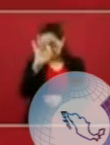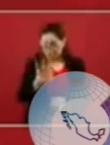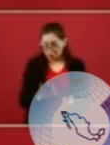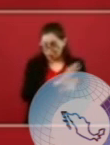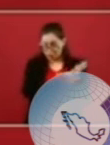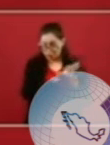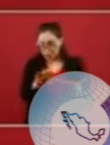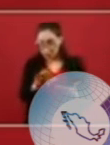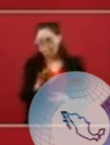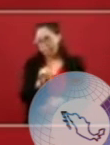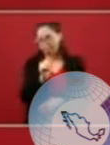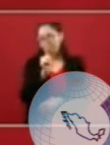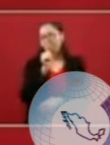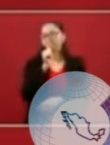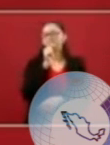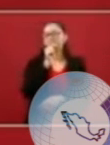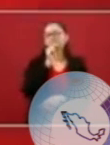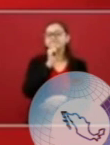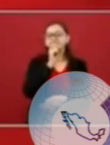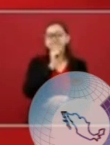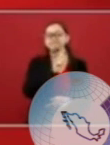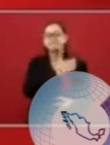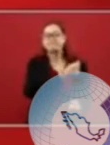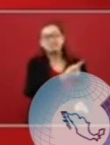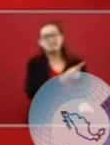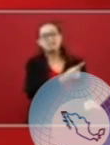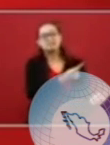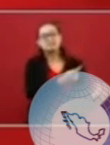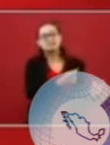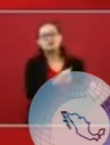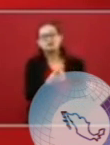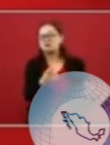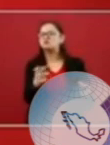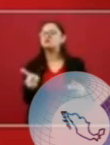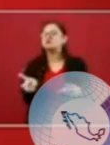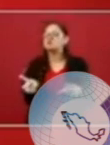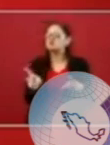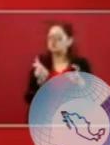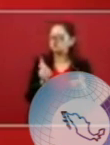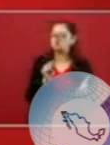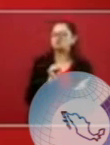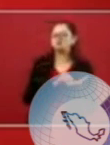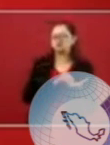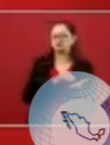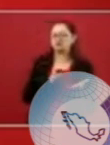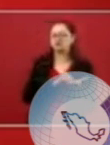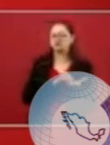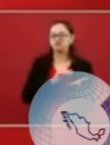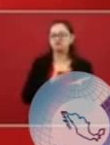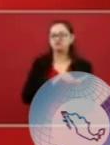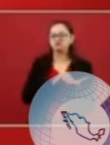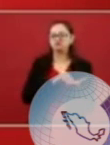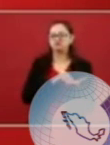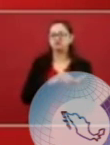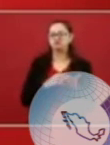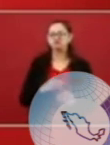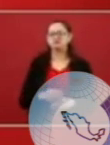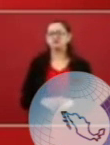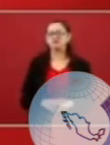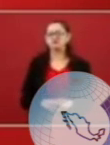erradicado por completo el robo de combustible.